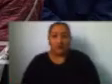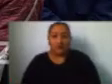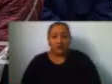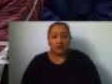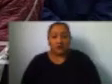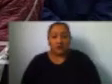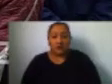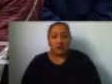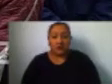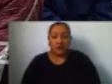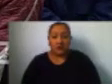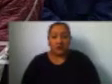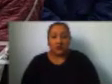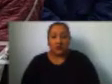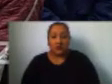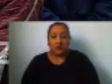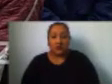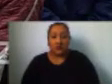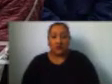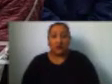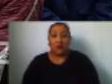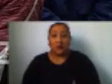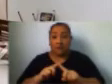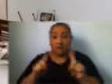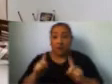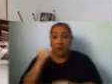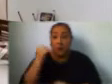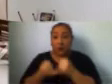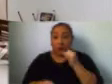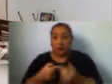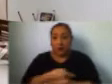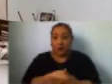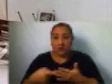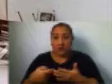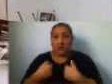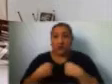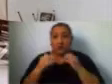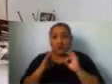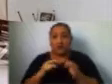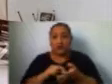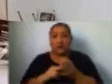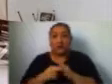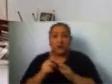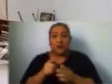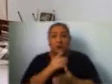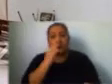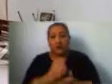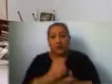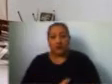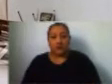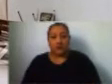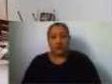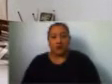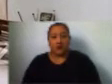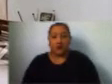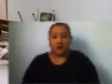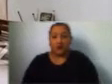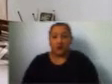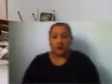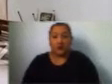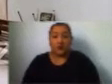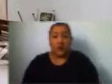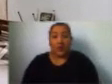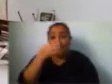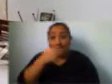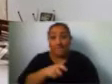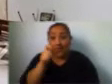Lamentablemente, la última semana hemos tenido justamente estos problemas. Por un lado, las personas